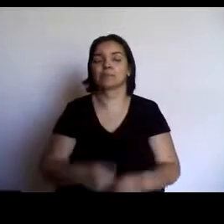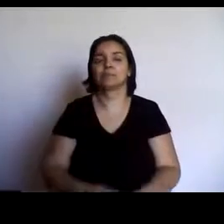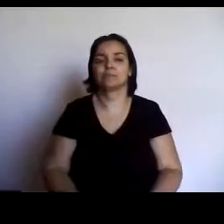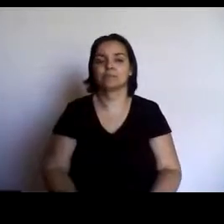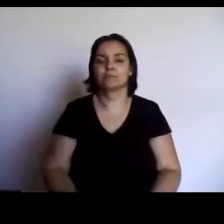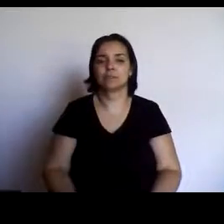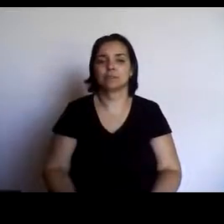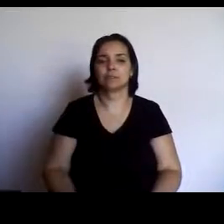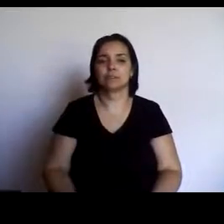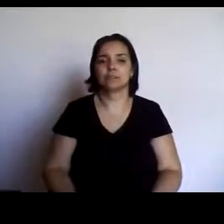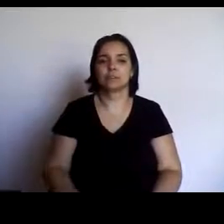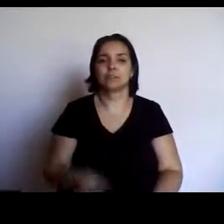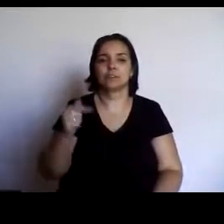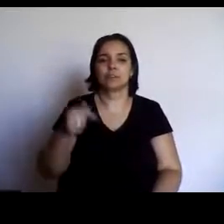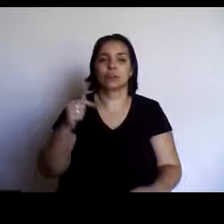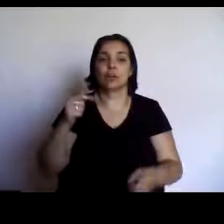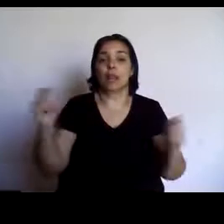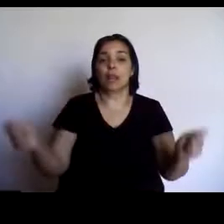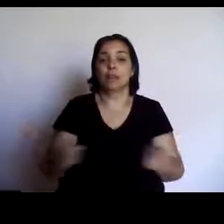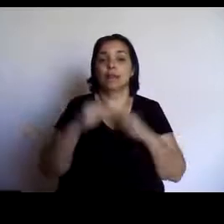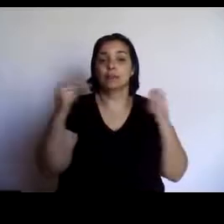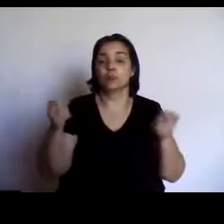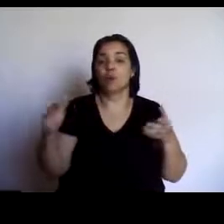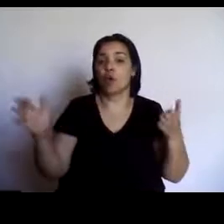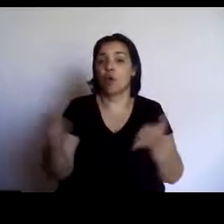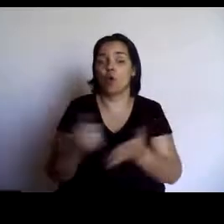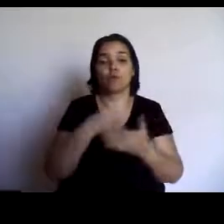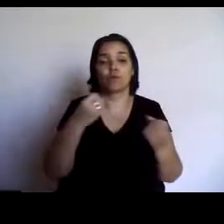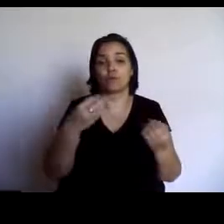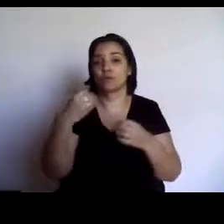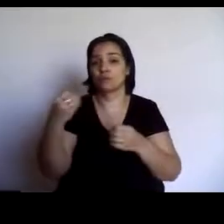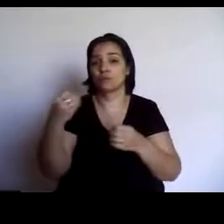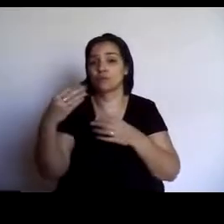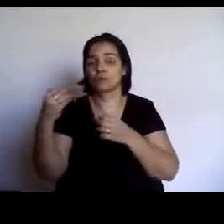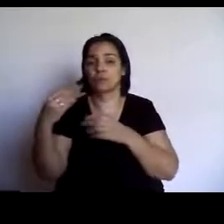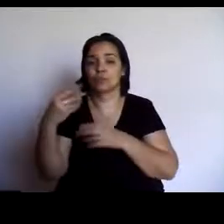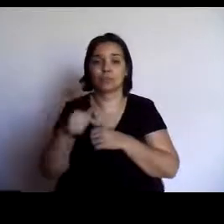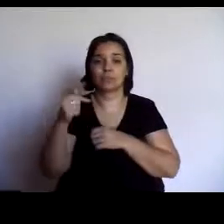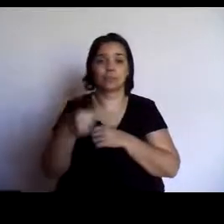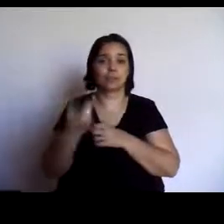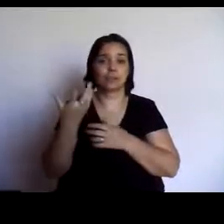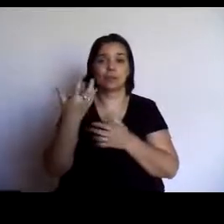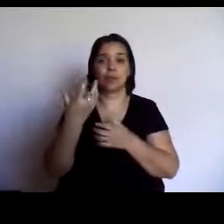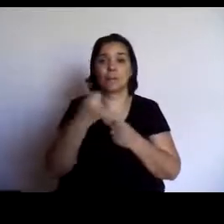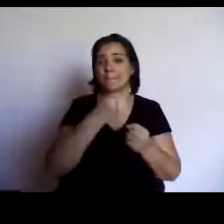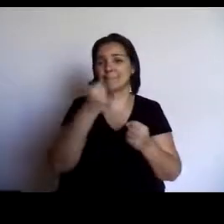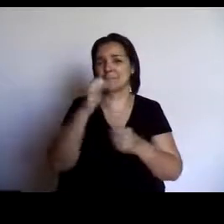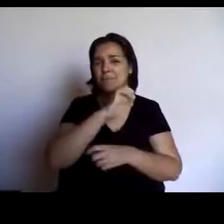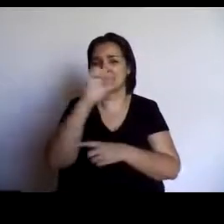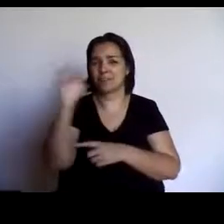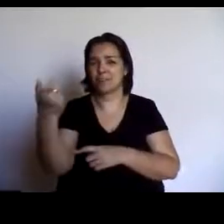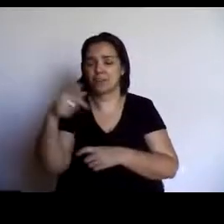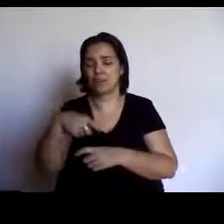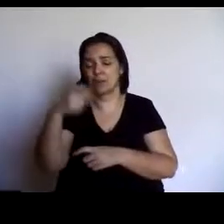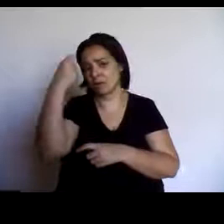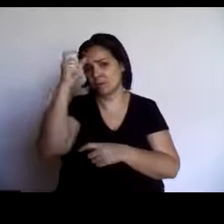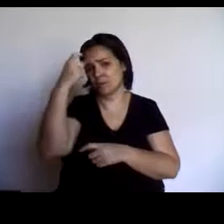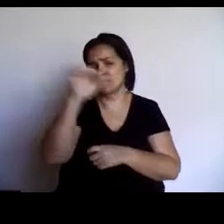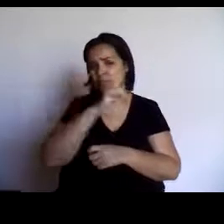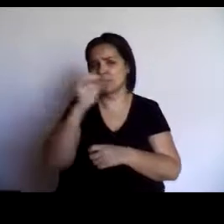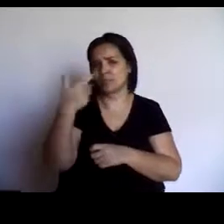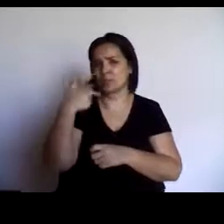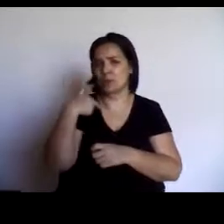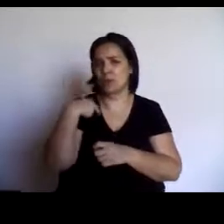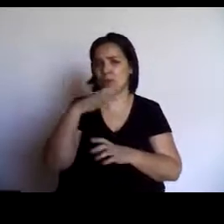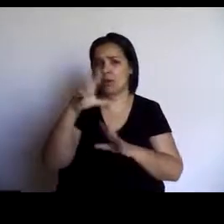Respecto a la difusión de información, toda la información generada por las instituciones europeas susceptibles de interés para los municipios extremeños es recogida y